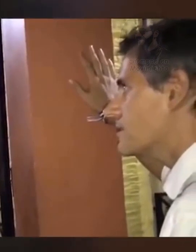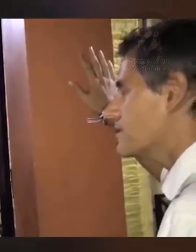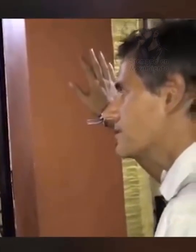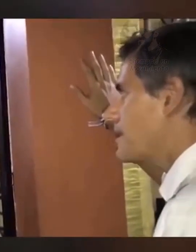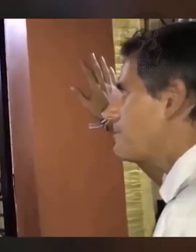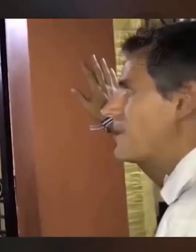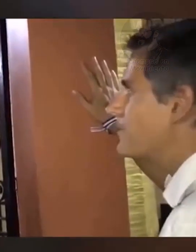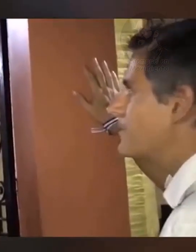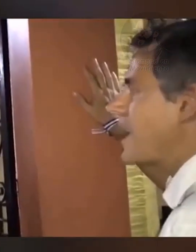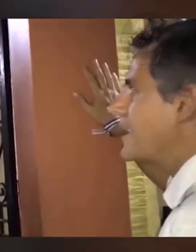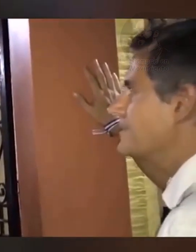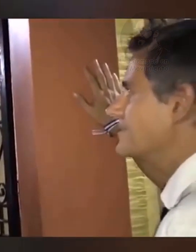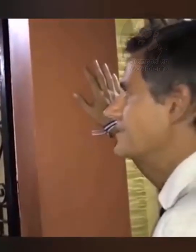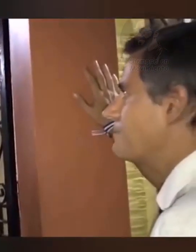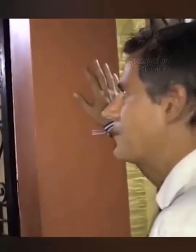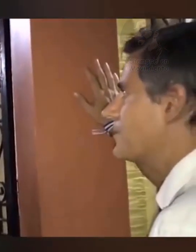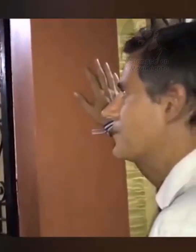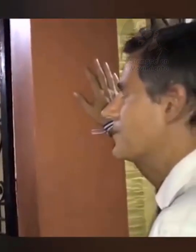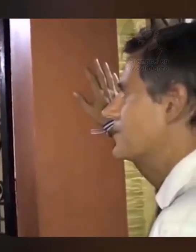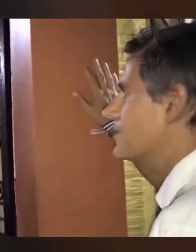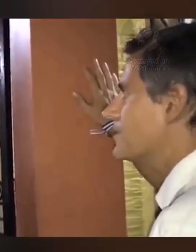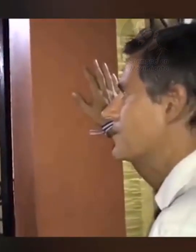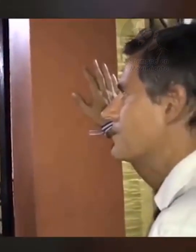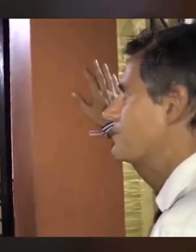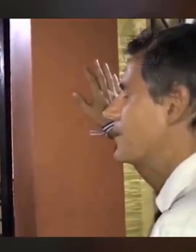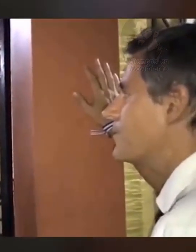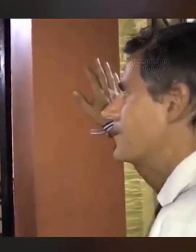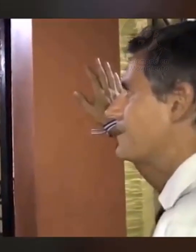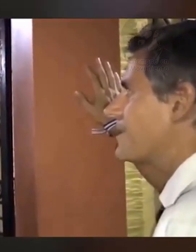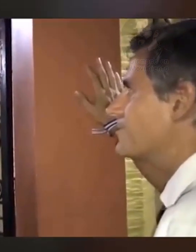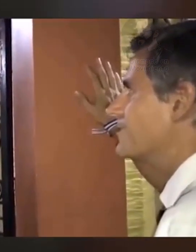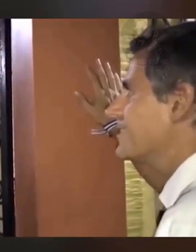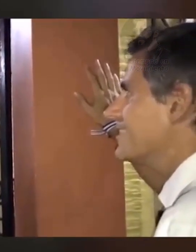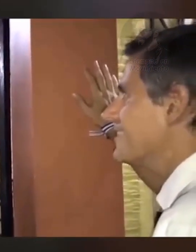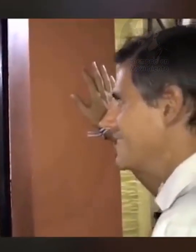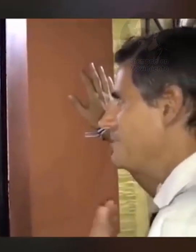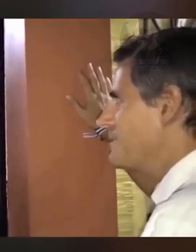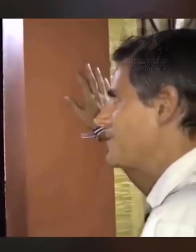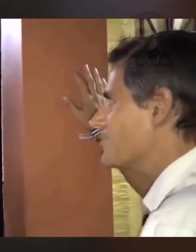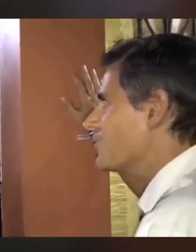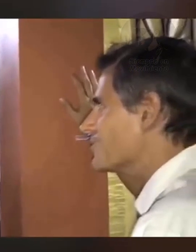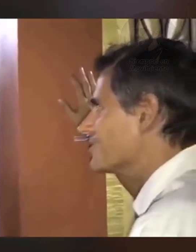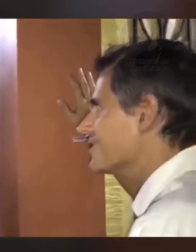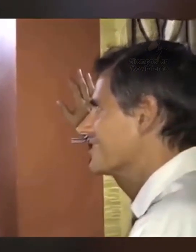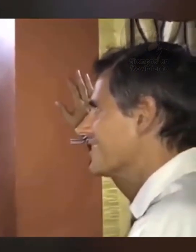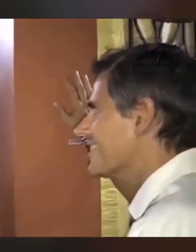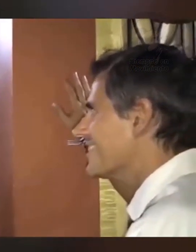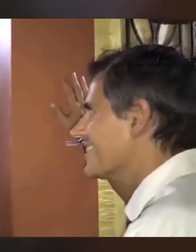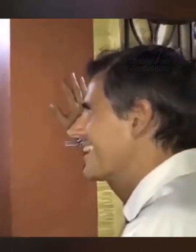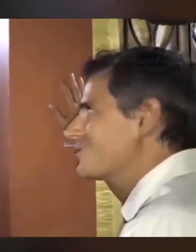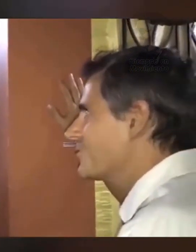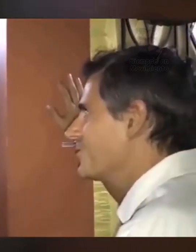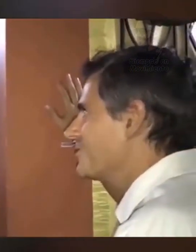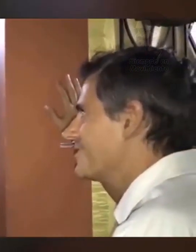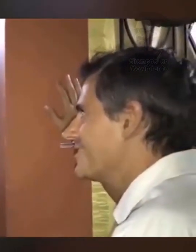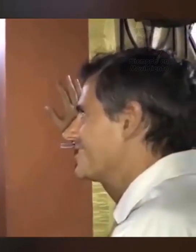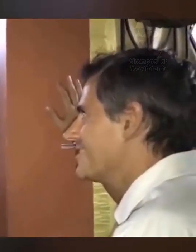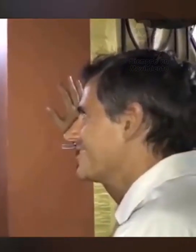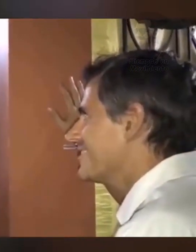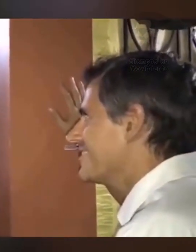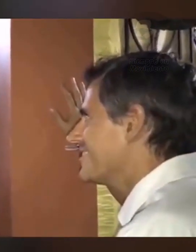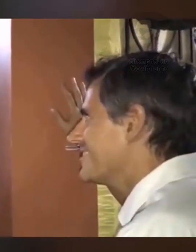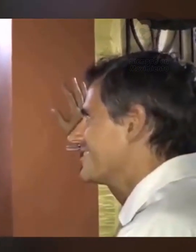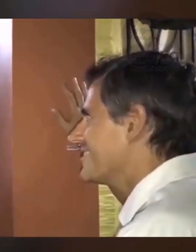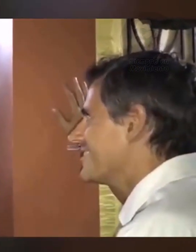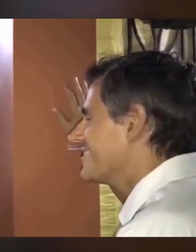ese partido, men. Mucho mañoso, mucho tamal. Y el otro día me ofrecieron... Pero hermano, mírame los ojos. ¿Qué es lo que he